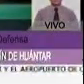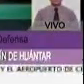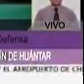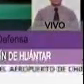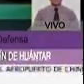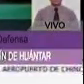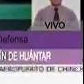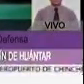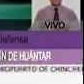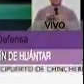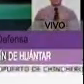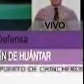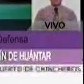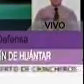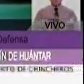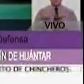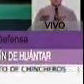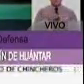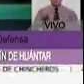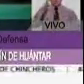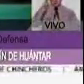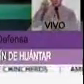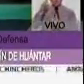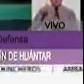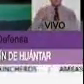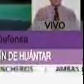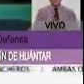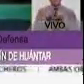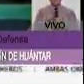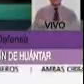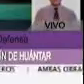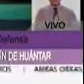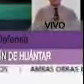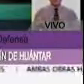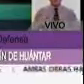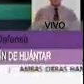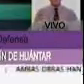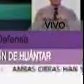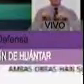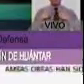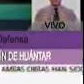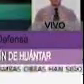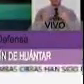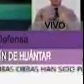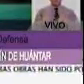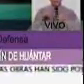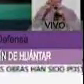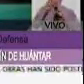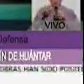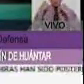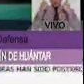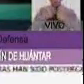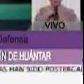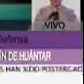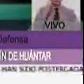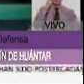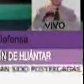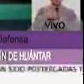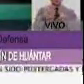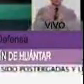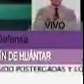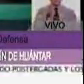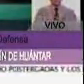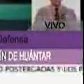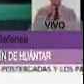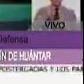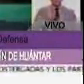del relacionado al servicio militar, sin embargo, el gobierno ha acatado y ha respetado lo dispuesto por el Poder Judicial.